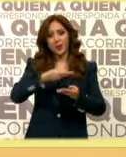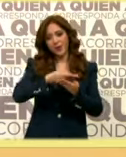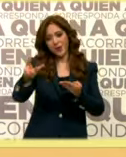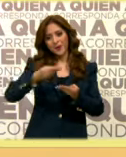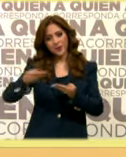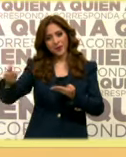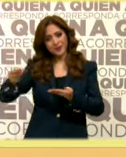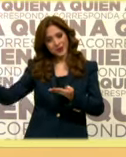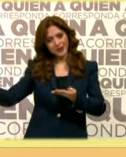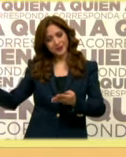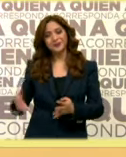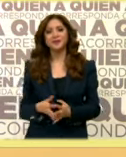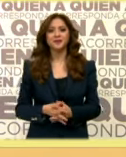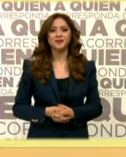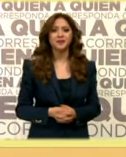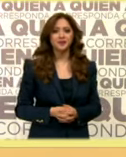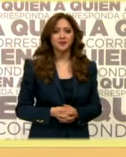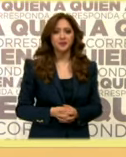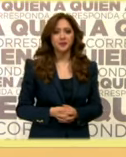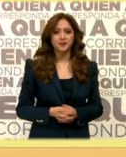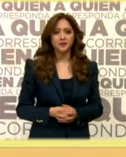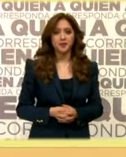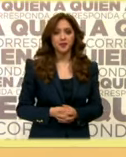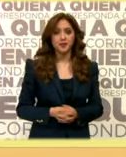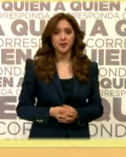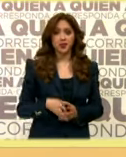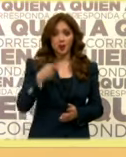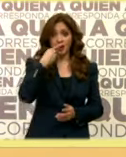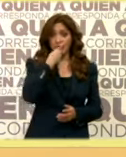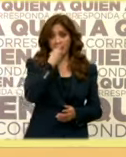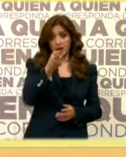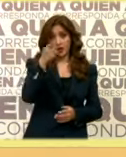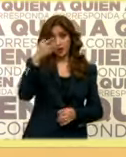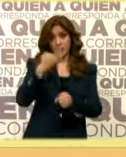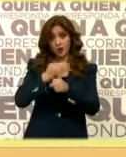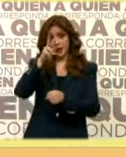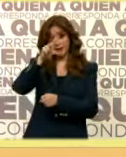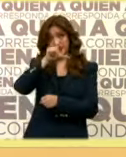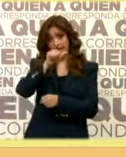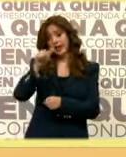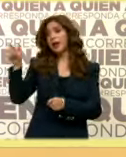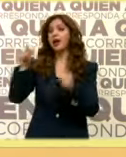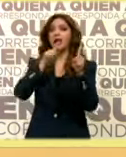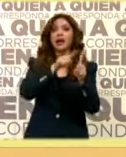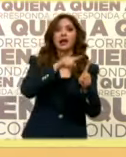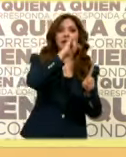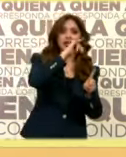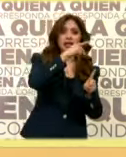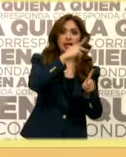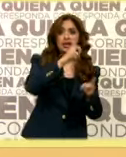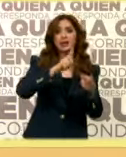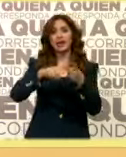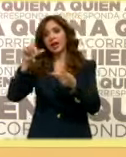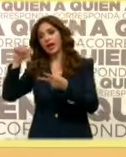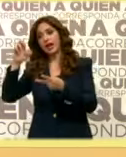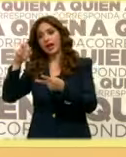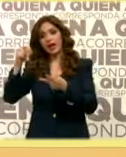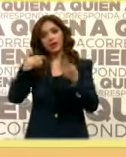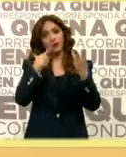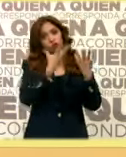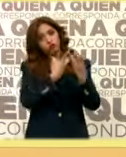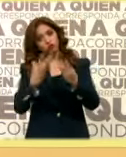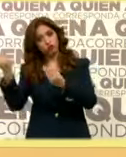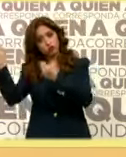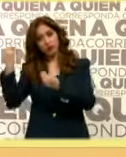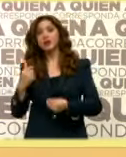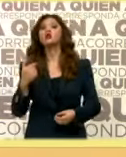supuesto, mi querida Ingrid. Bueno, Jorge, decía que los vamos a llevar a la villa, que traigan a sus niños también, Ingrid y Aneta, a la villa. Cuéntale, que los niños coronados. Claro. Ya fui a